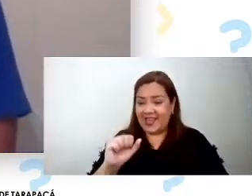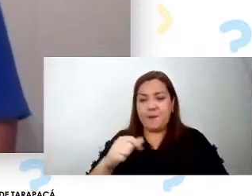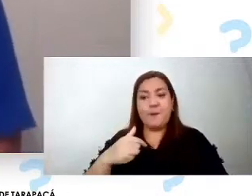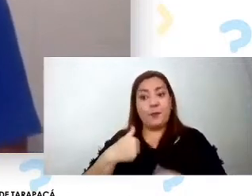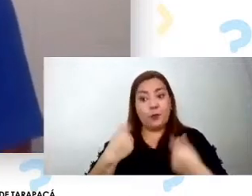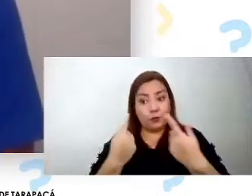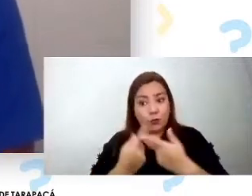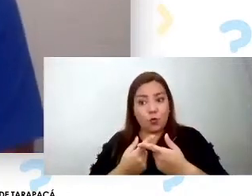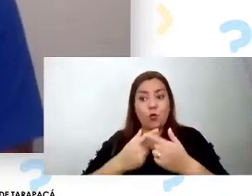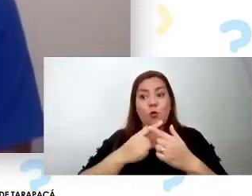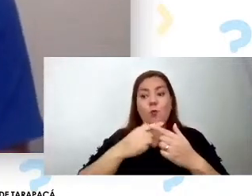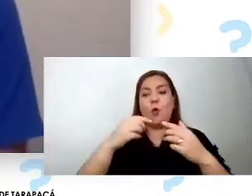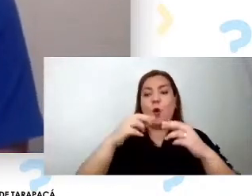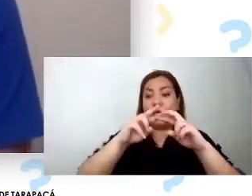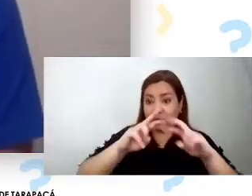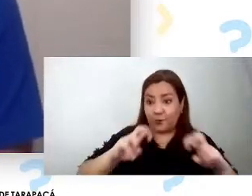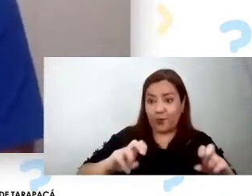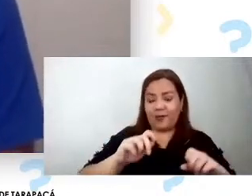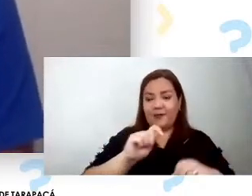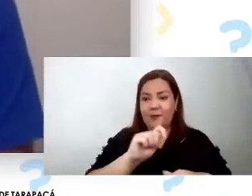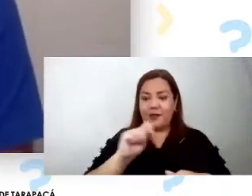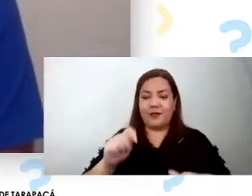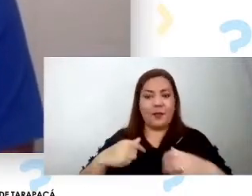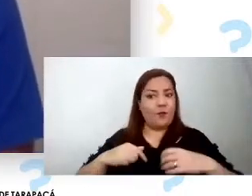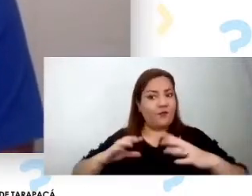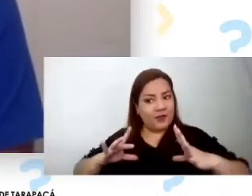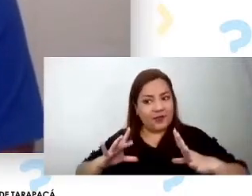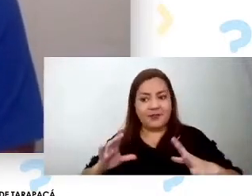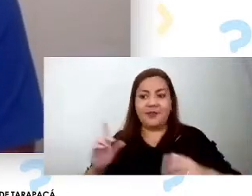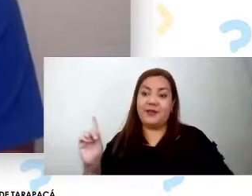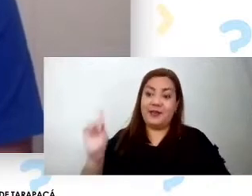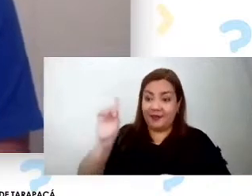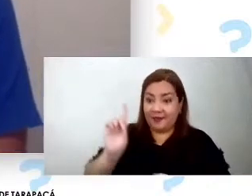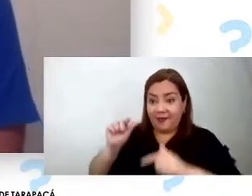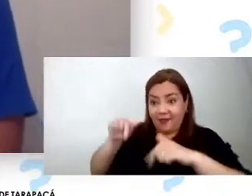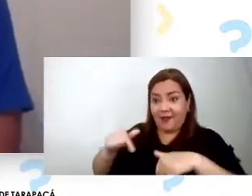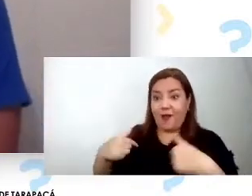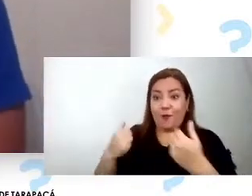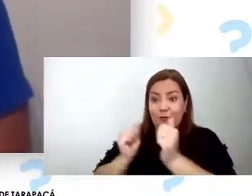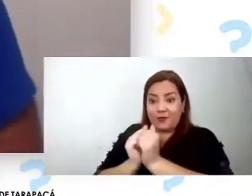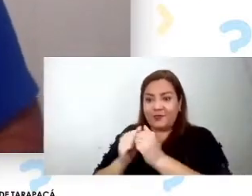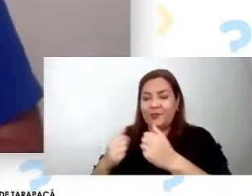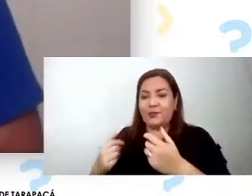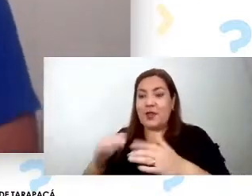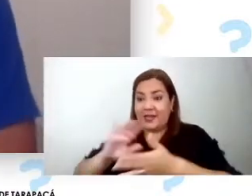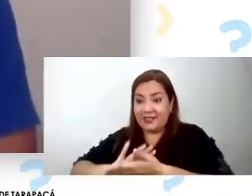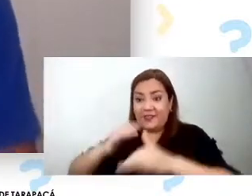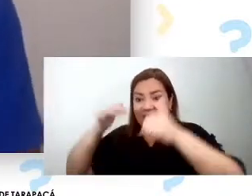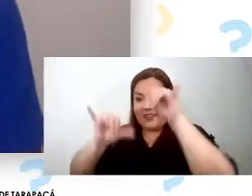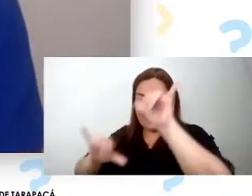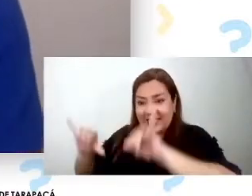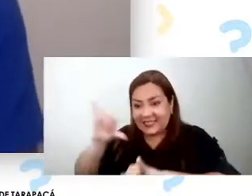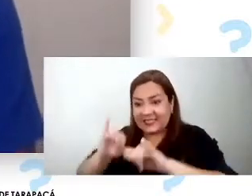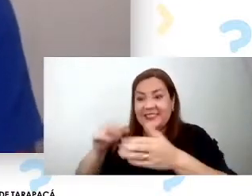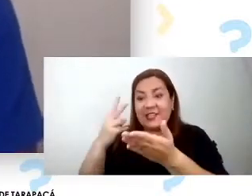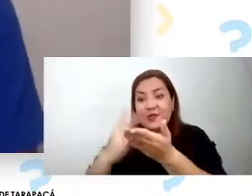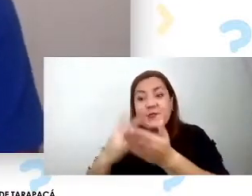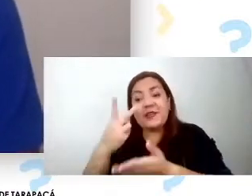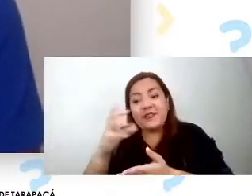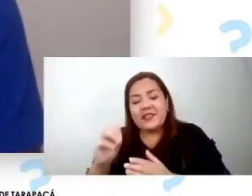programa Explora estamos felices de haberla tenido junto a nosotros en este Festival de la Ciencia 2020, con